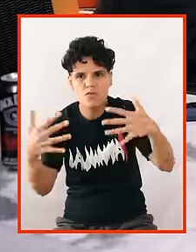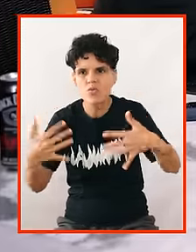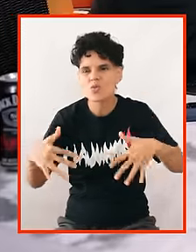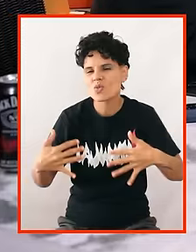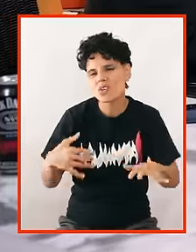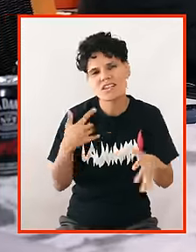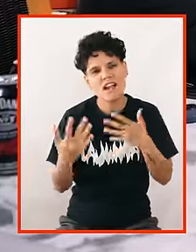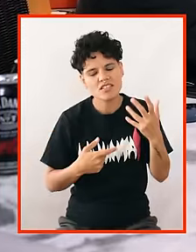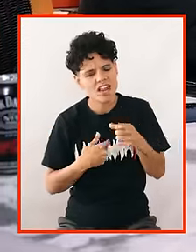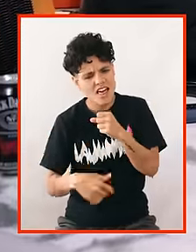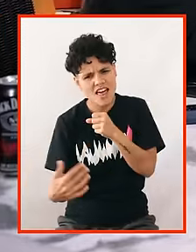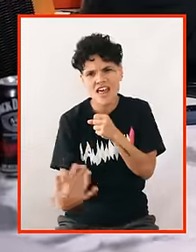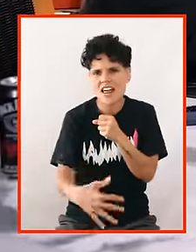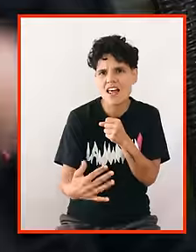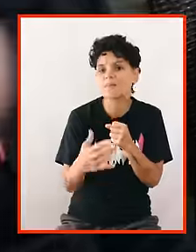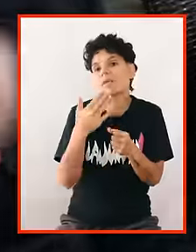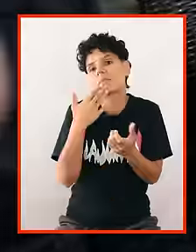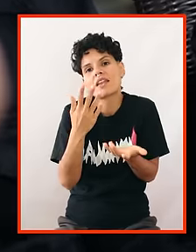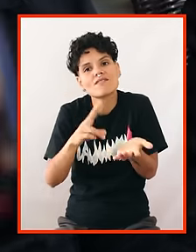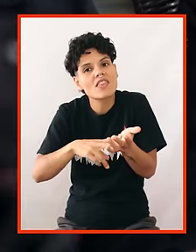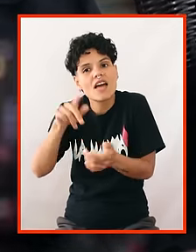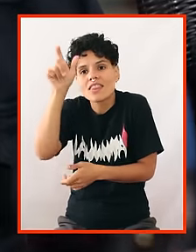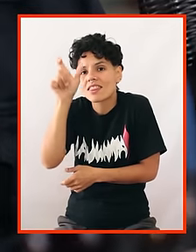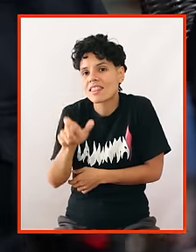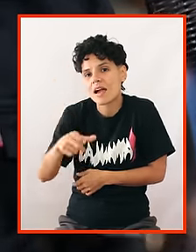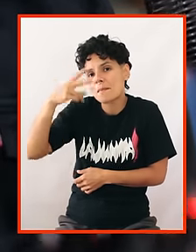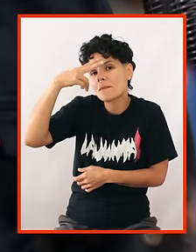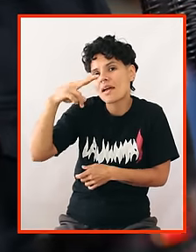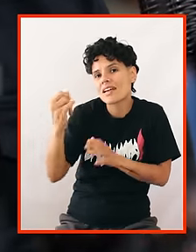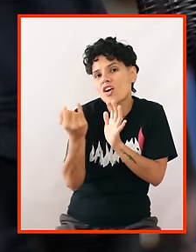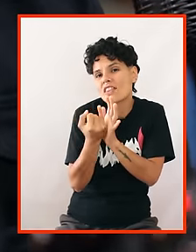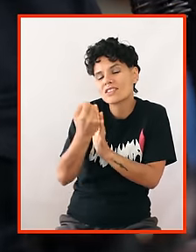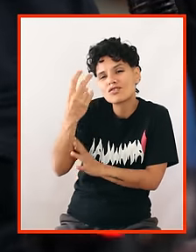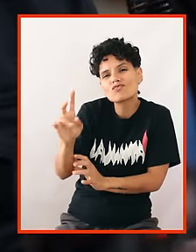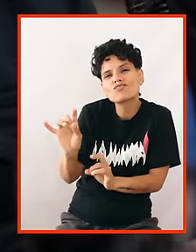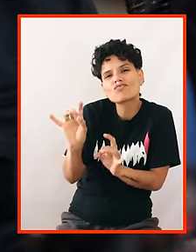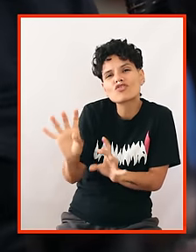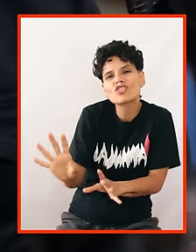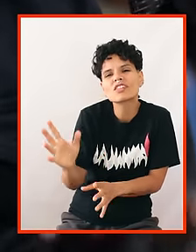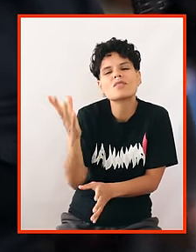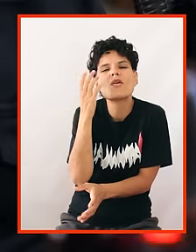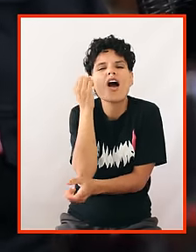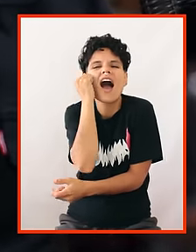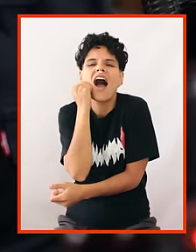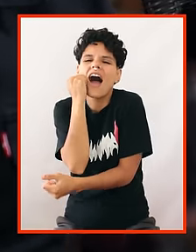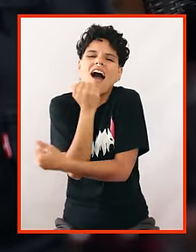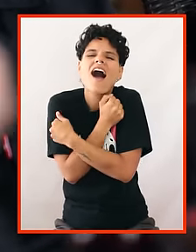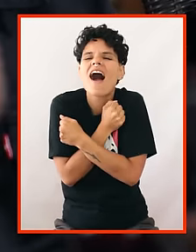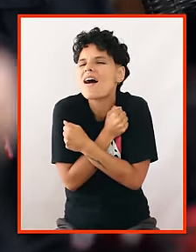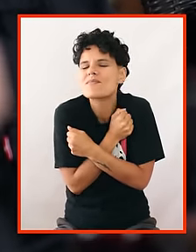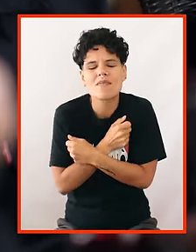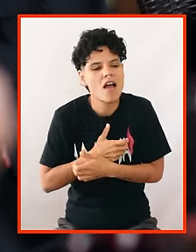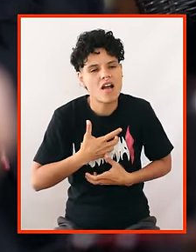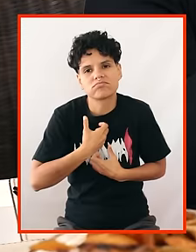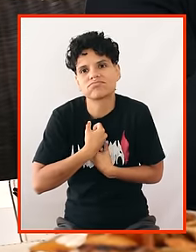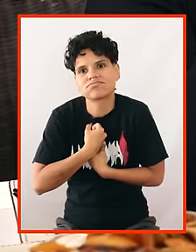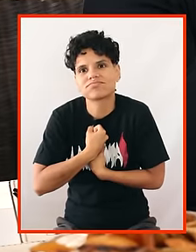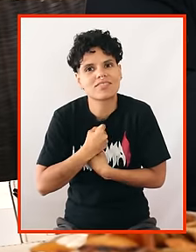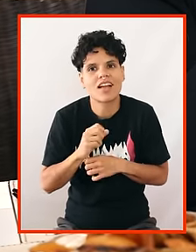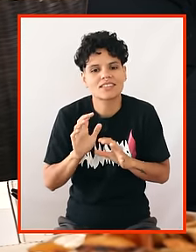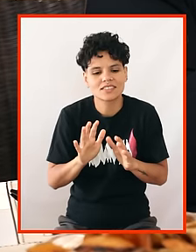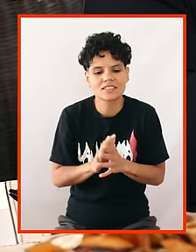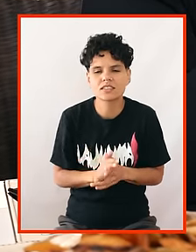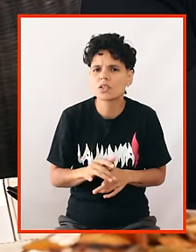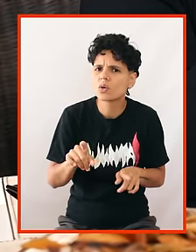Es que me nace como... Perdón, y además que el mexicano como que sí, te ama y no te suelta. Sí, po. Así que me nace como meter la conversa, que